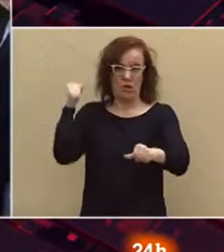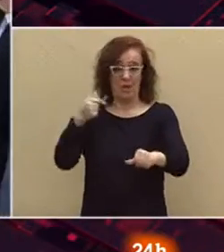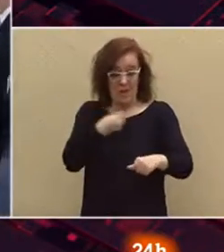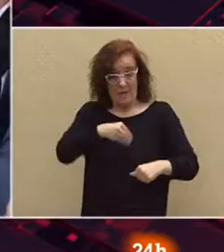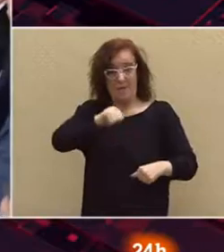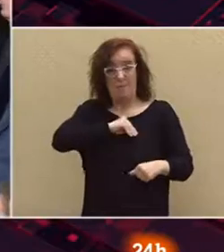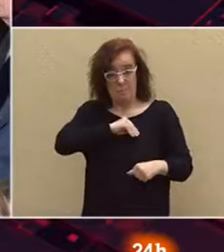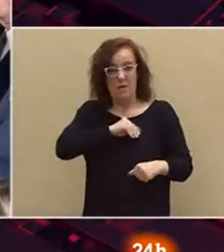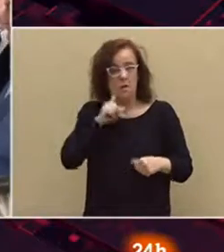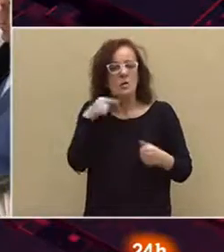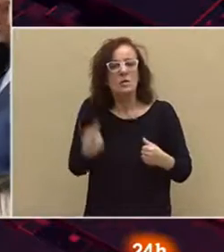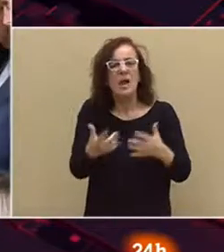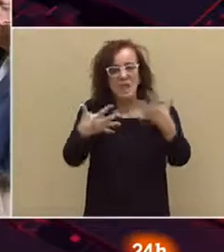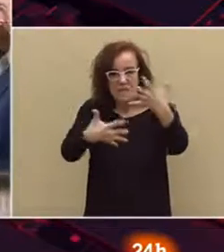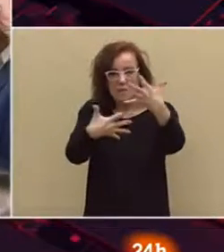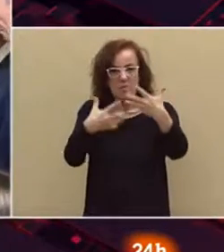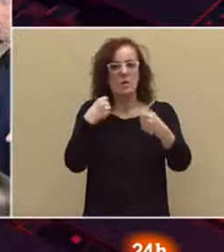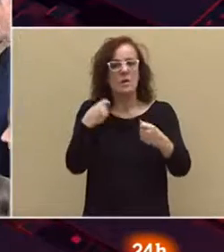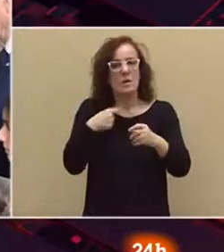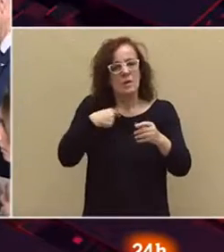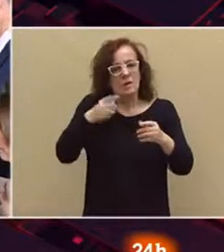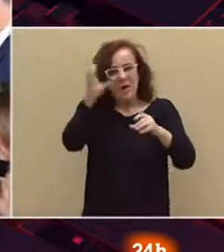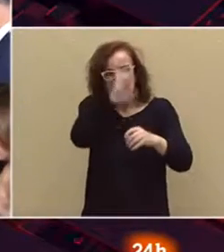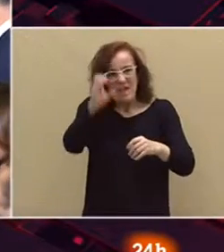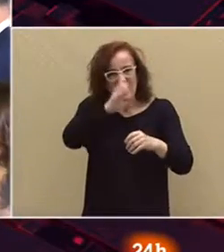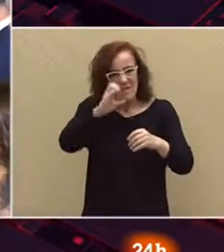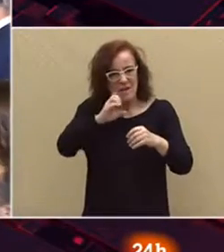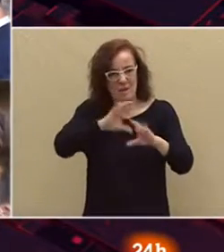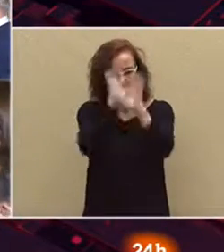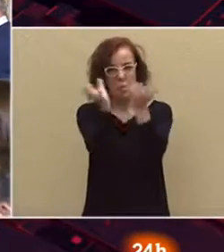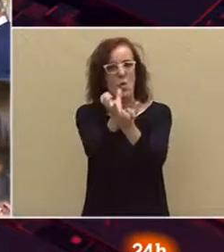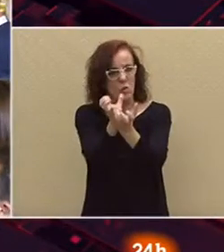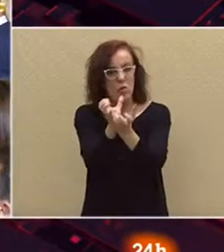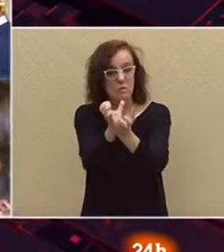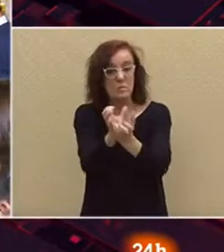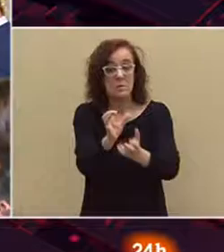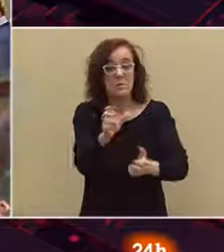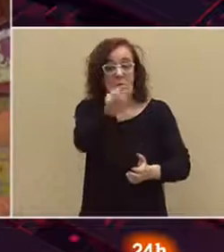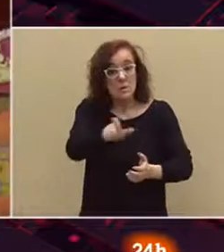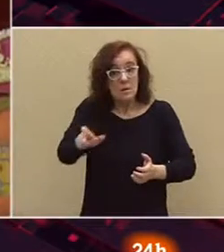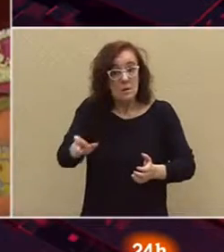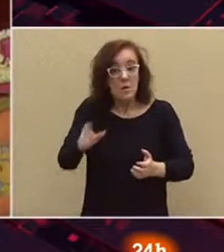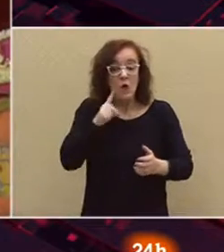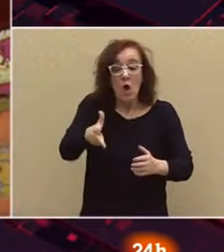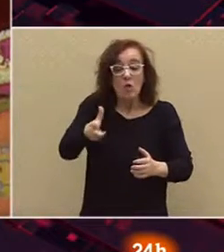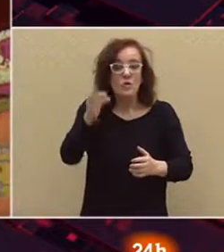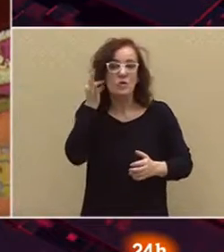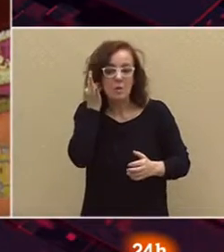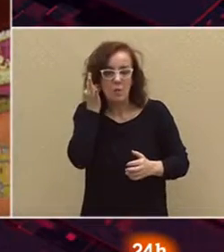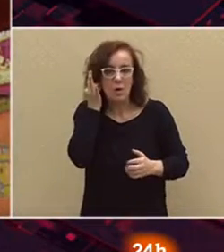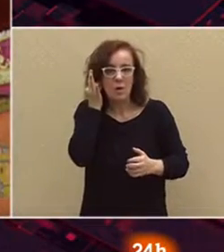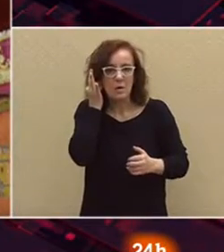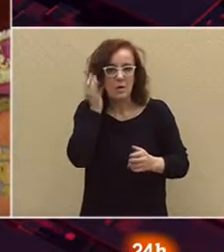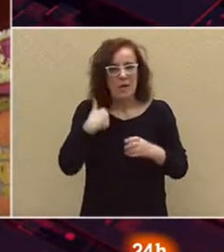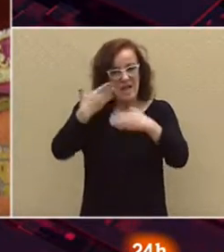una de las 10 mayores potencias científicas del mundo. Señorías, los derechos de la mujer, desde las limitaciones que